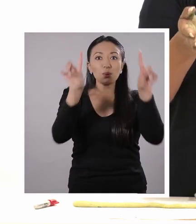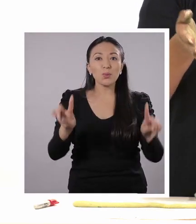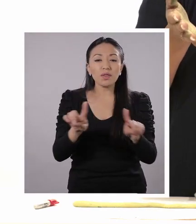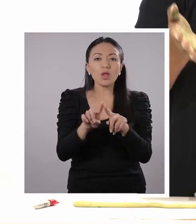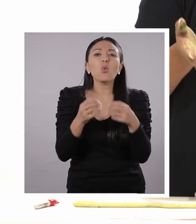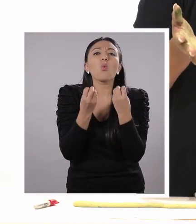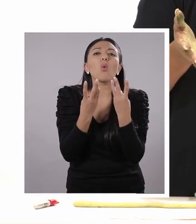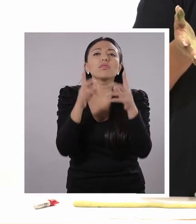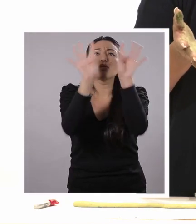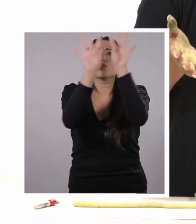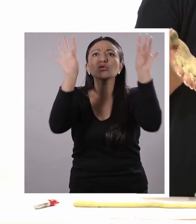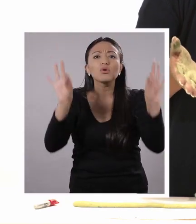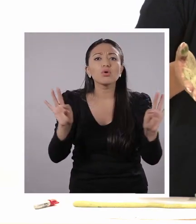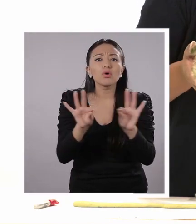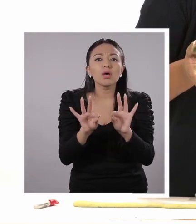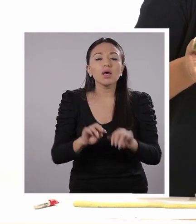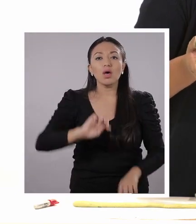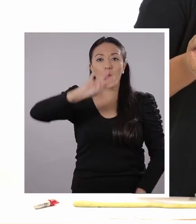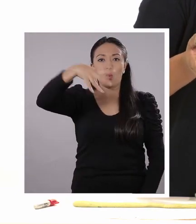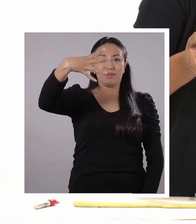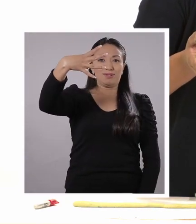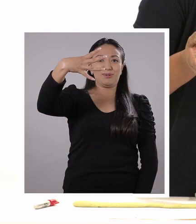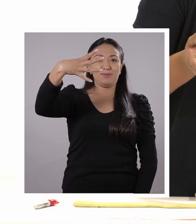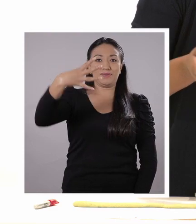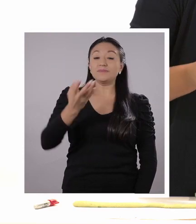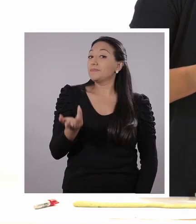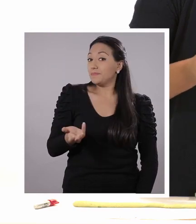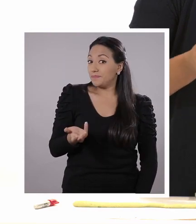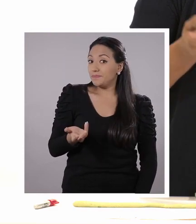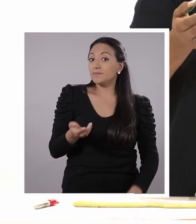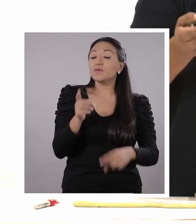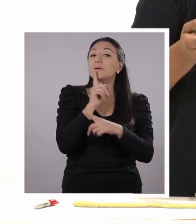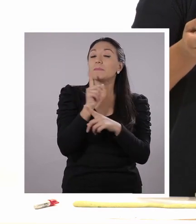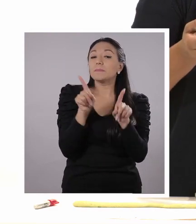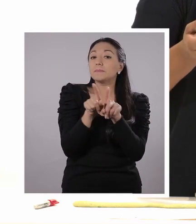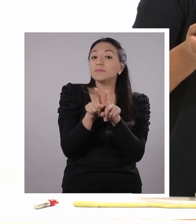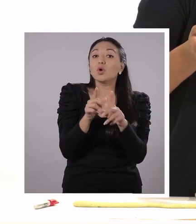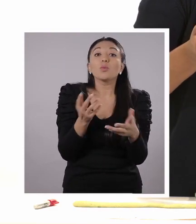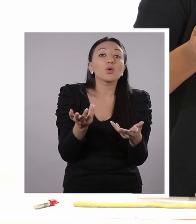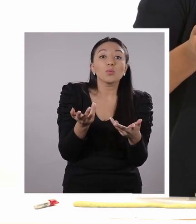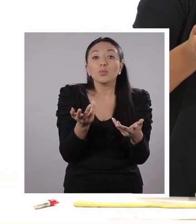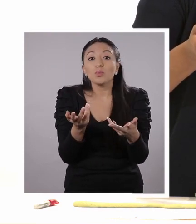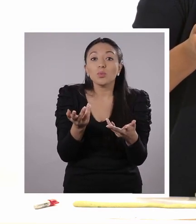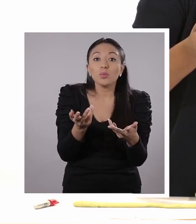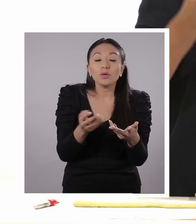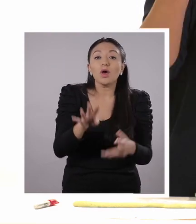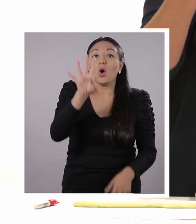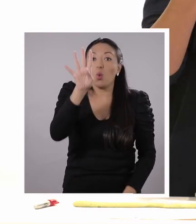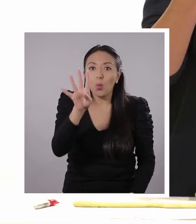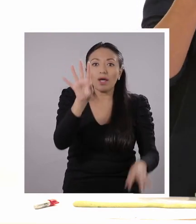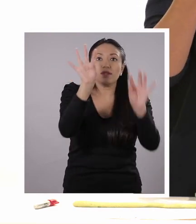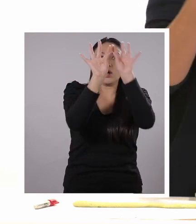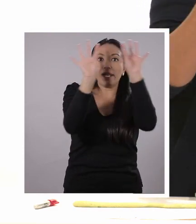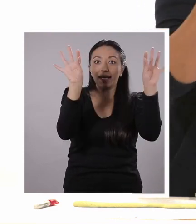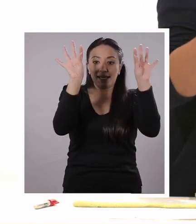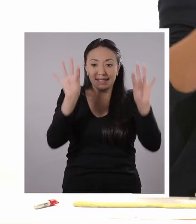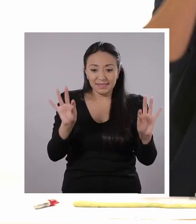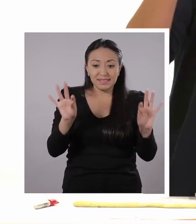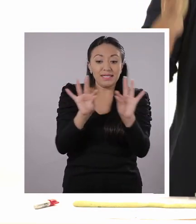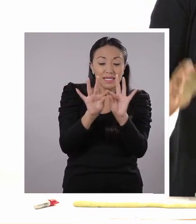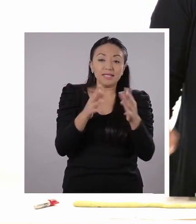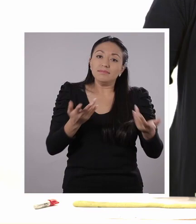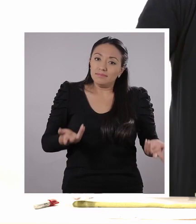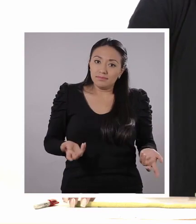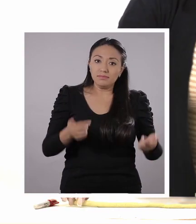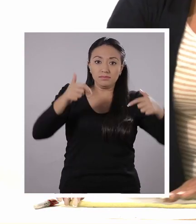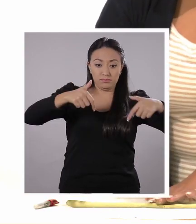cuadrado? ¿Cuántos lados tiene un cuadrado? 4 lados. ¿Y está formado por? ¿Por qué? Por 4 líneas.